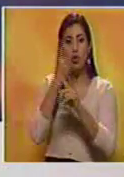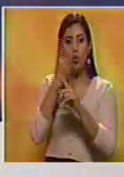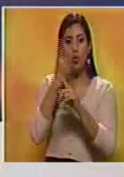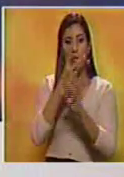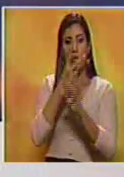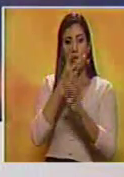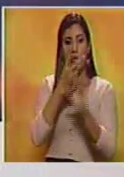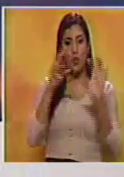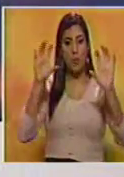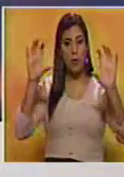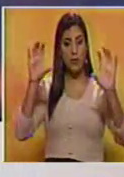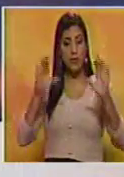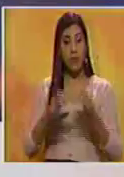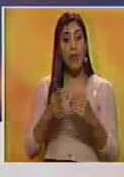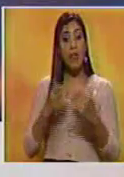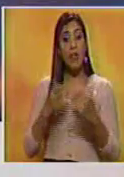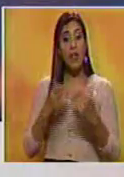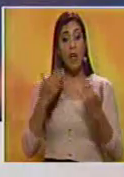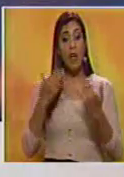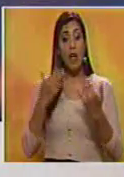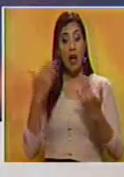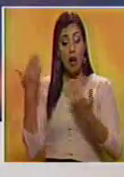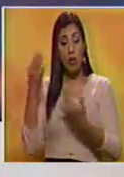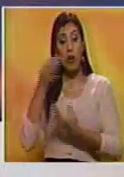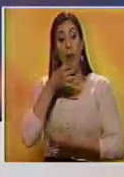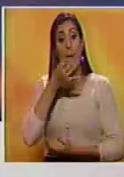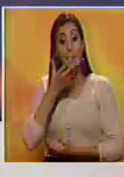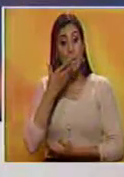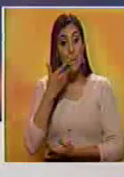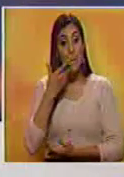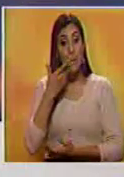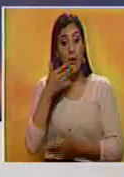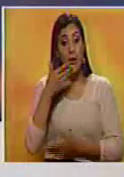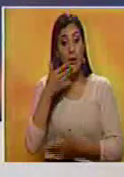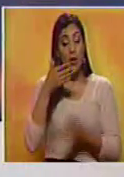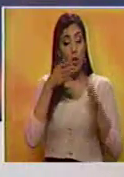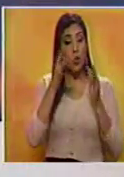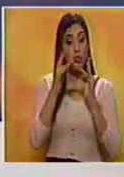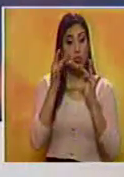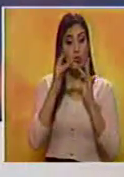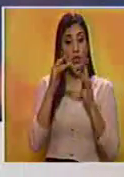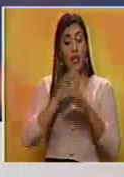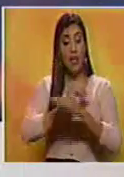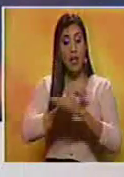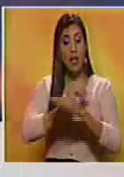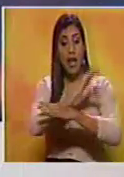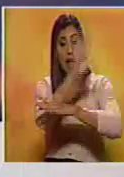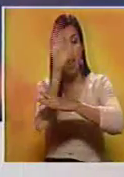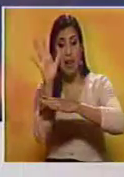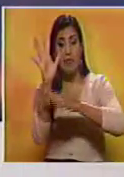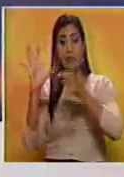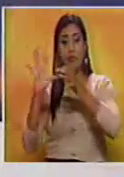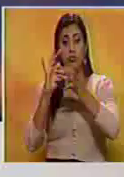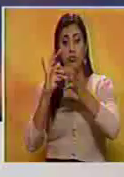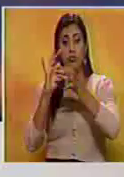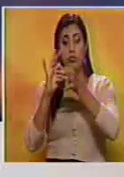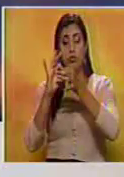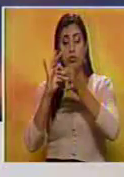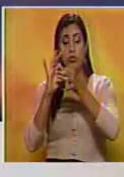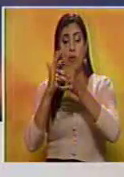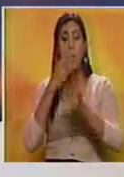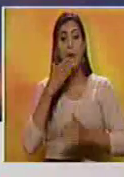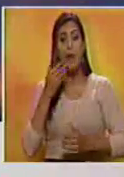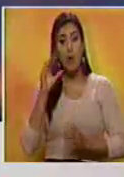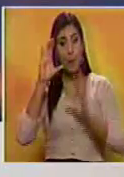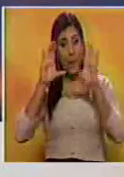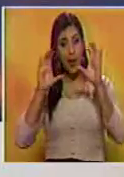entre ambas naciones a fin de conectar a los países del ALBA. Así lo informó el